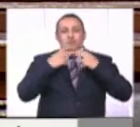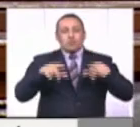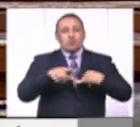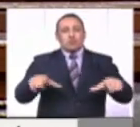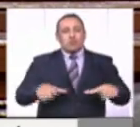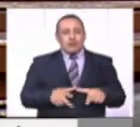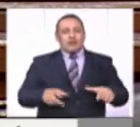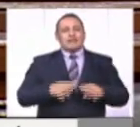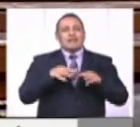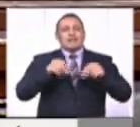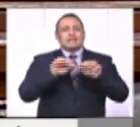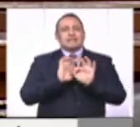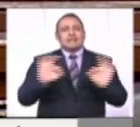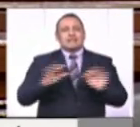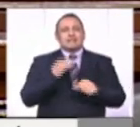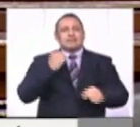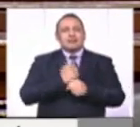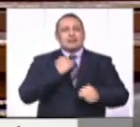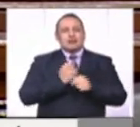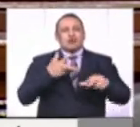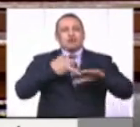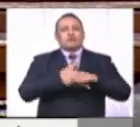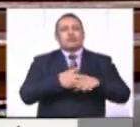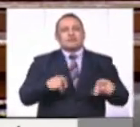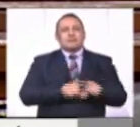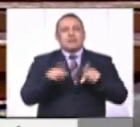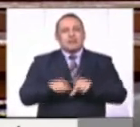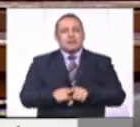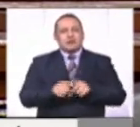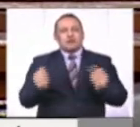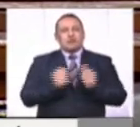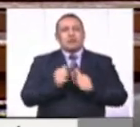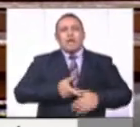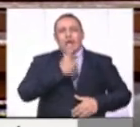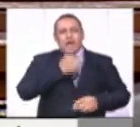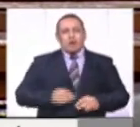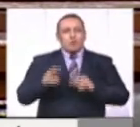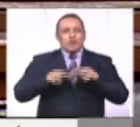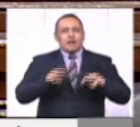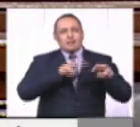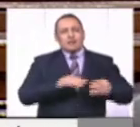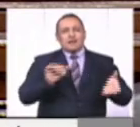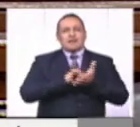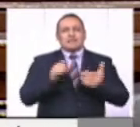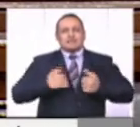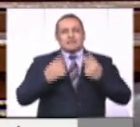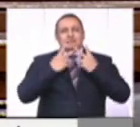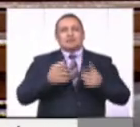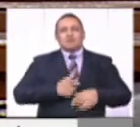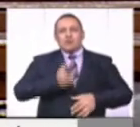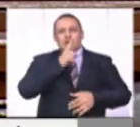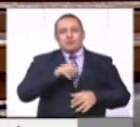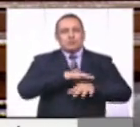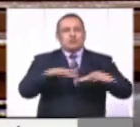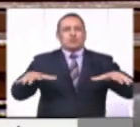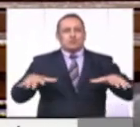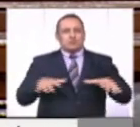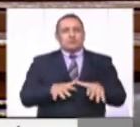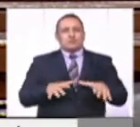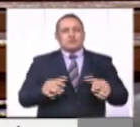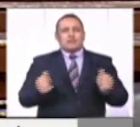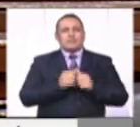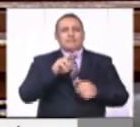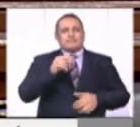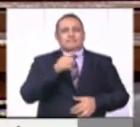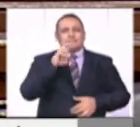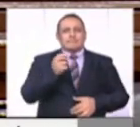salad lista para trabajar parada también con agua de mar no tiene que ver nada con el agua del Valle